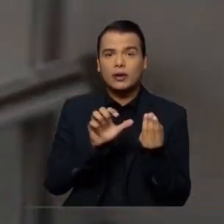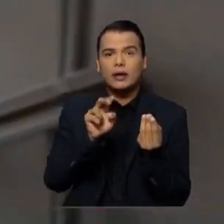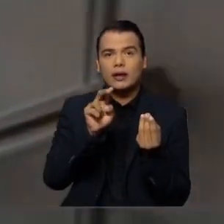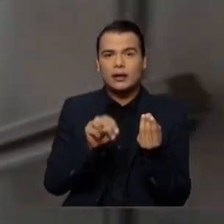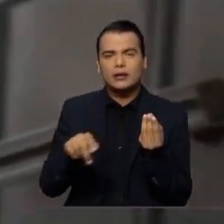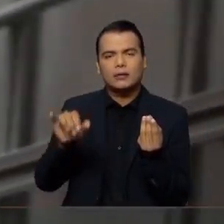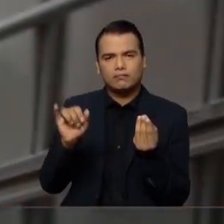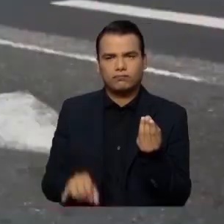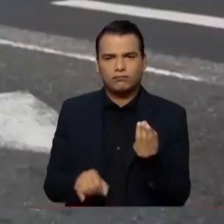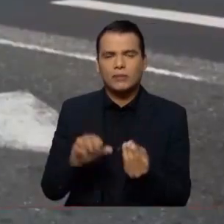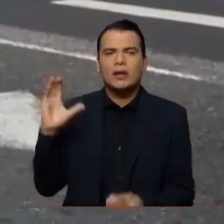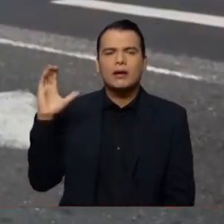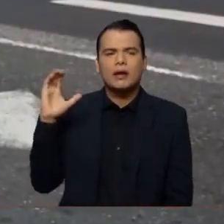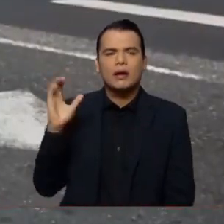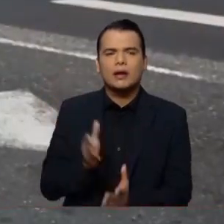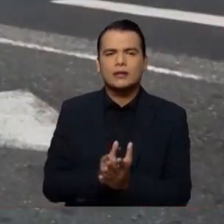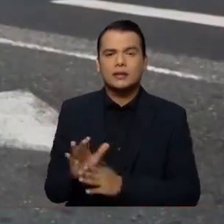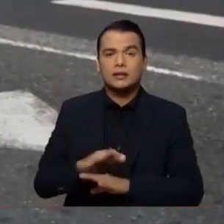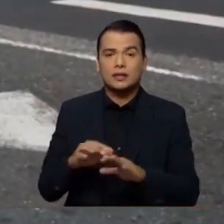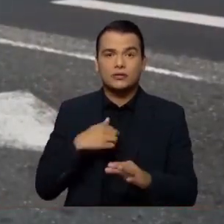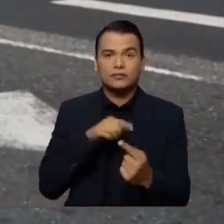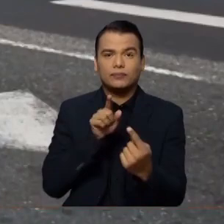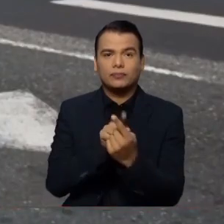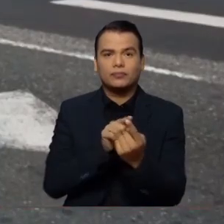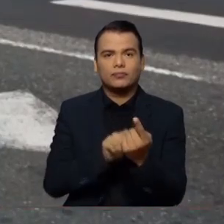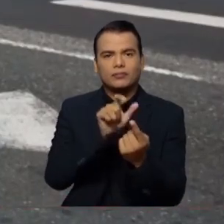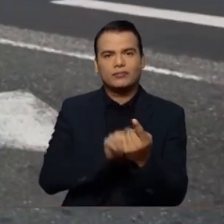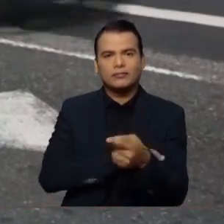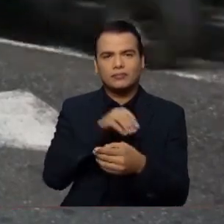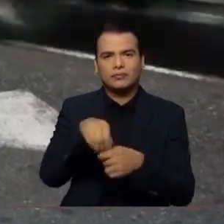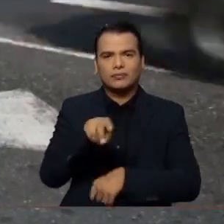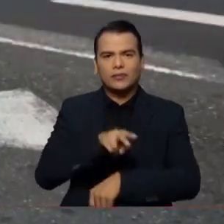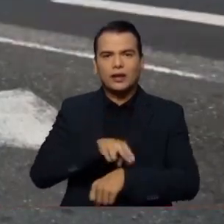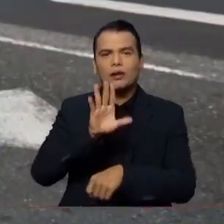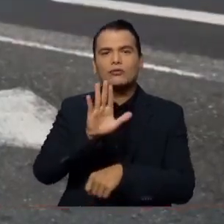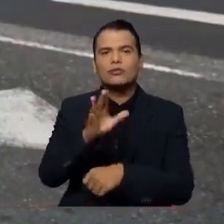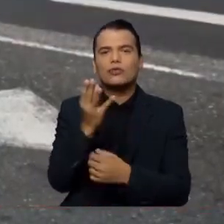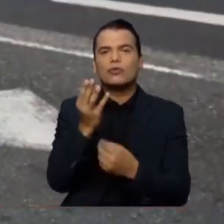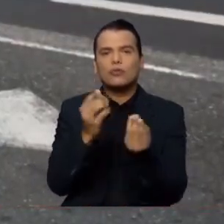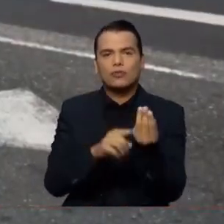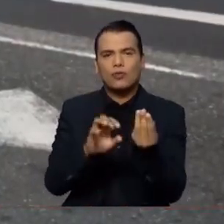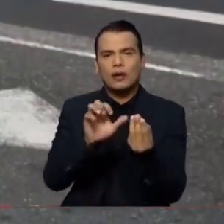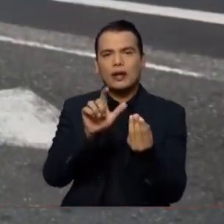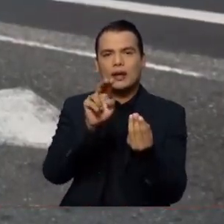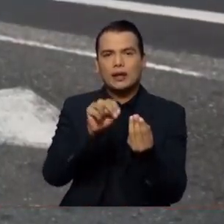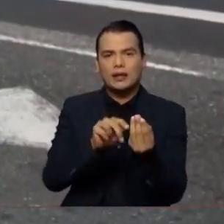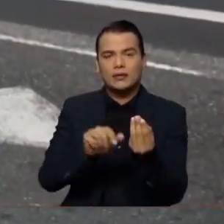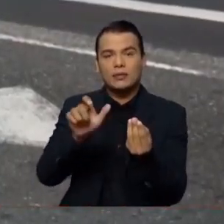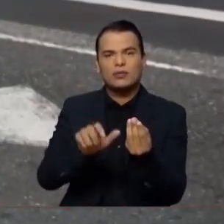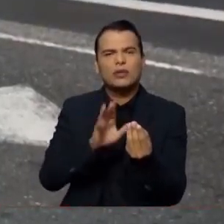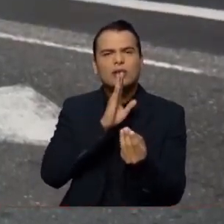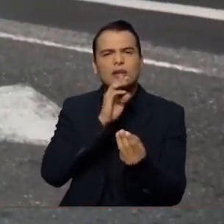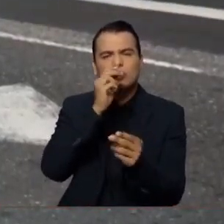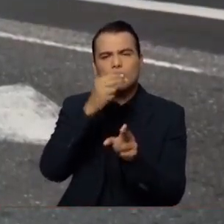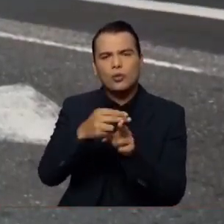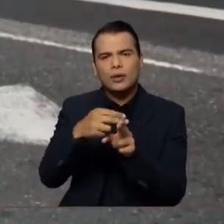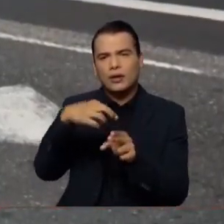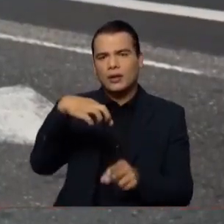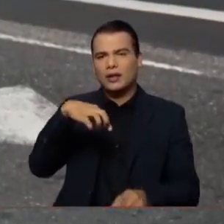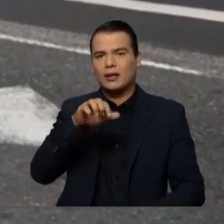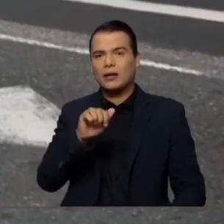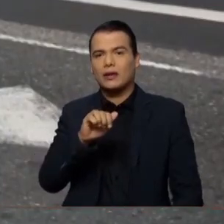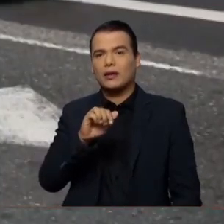ciudad de Caracas. Telepacífico Noticias tuvo entrevista exclusiva con Pablo Beltrán. Es la primera entrevista